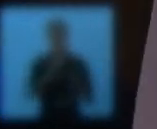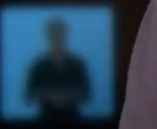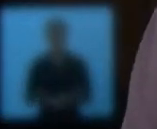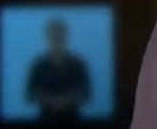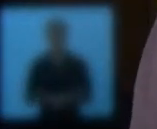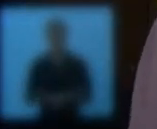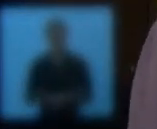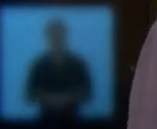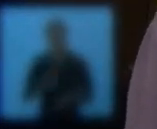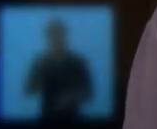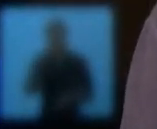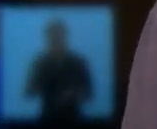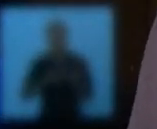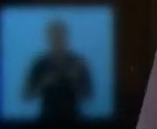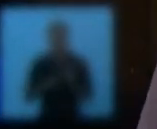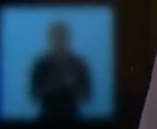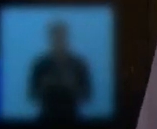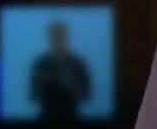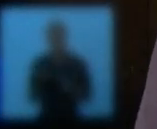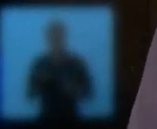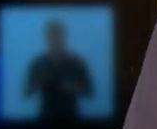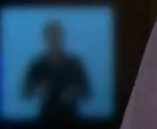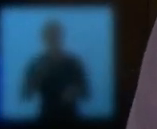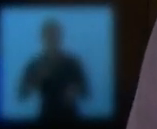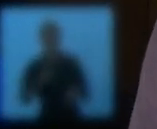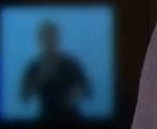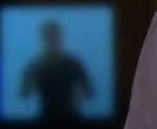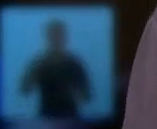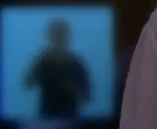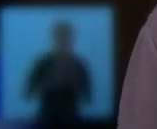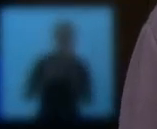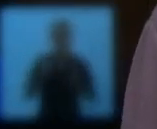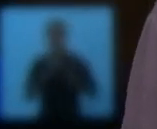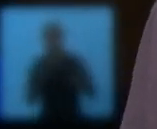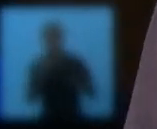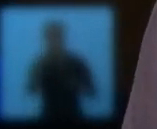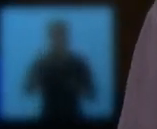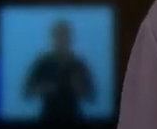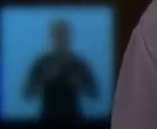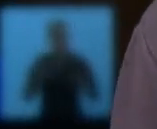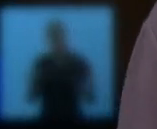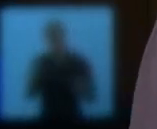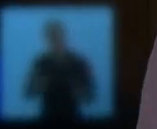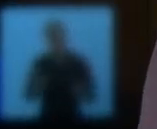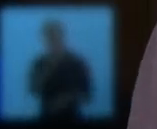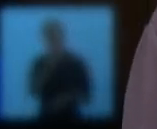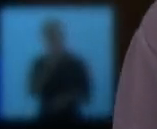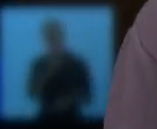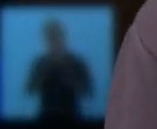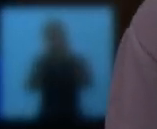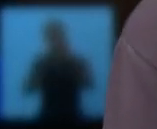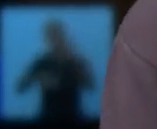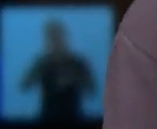capitalistas, como dice muy bien el eslogan de ellos. Y Gómez Centurión seguirá, y Esper seguirán insistiendo, ¿no?, en un discurso bastante más ideológico, si se quiere. En ese